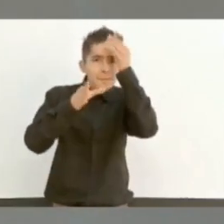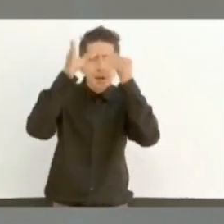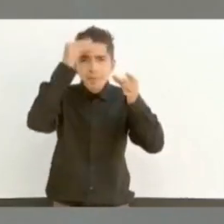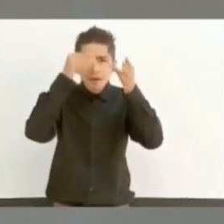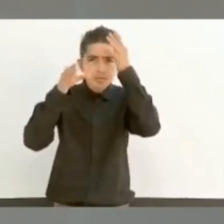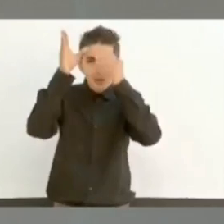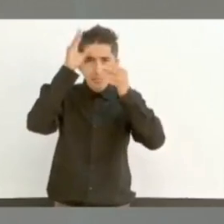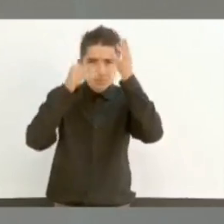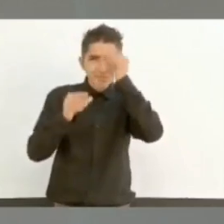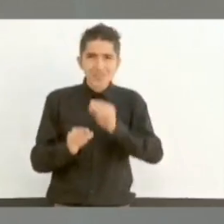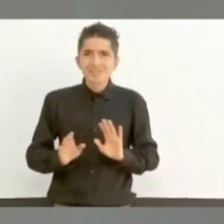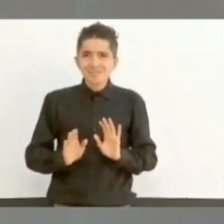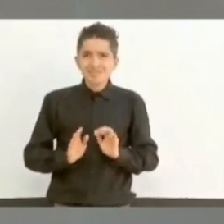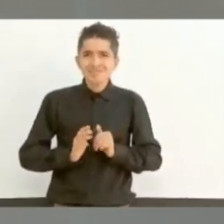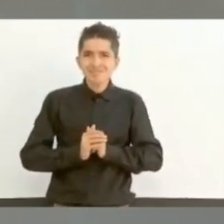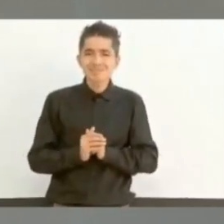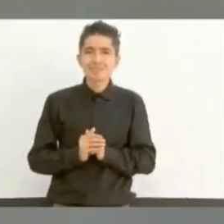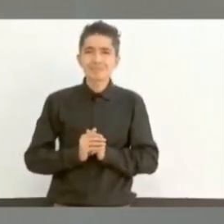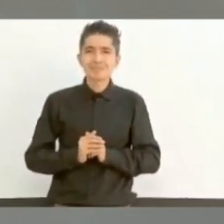en